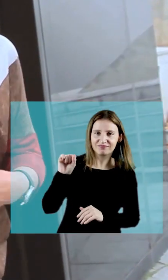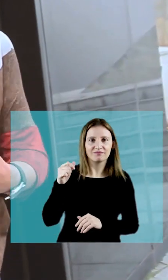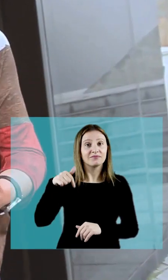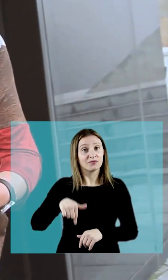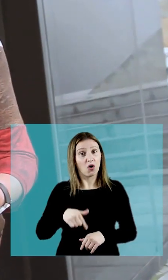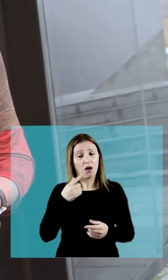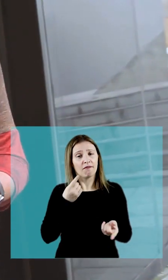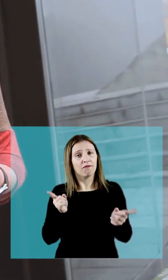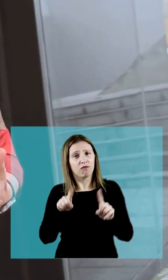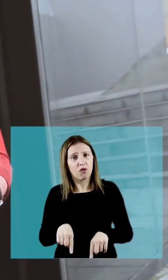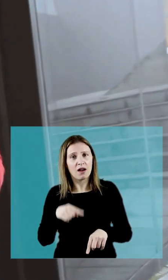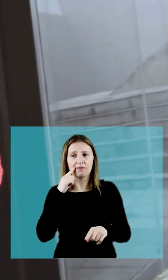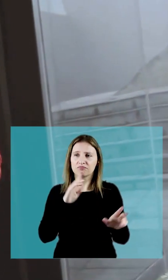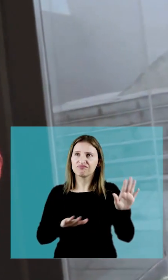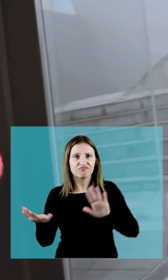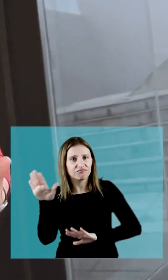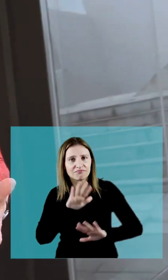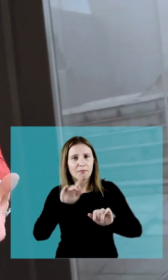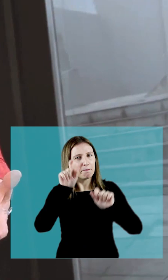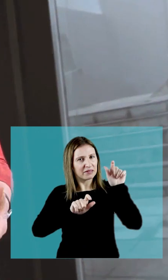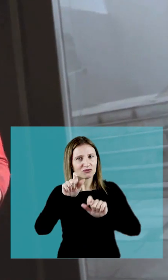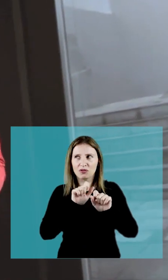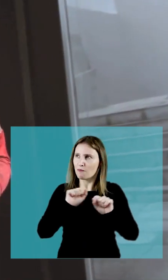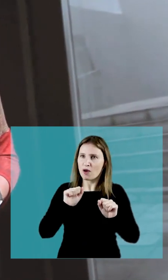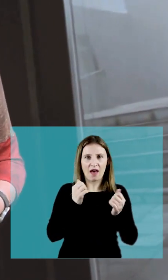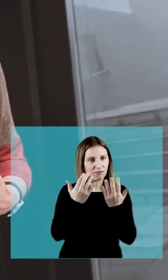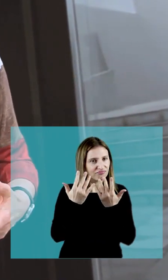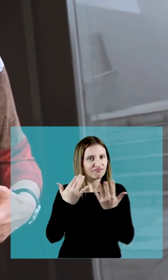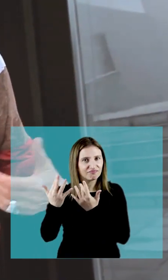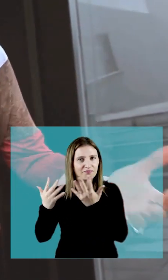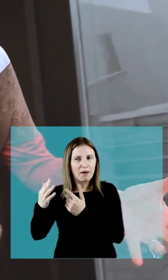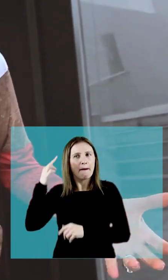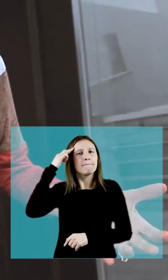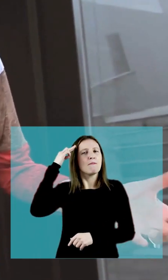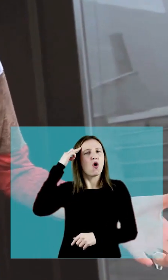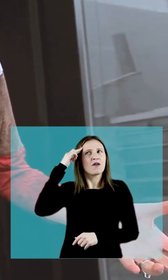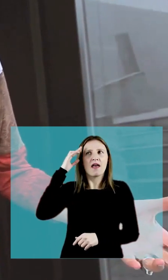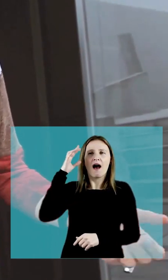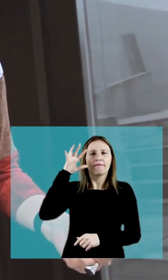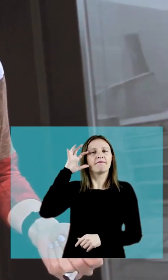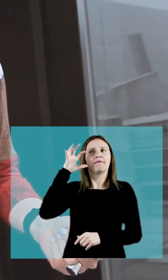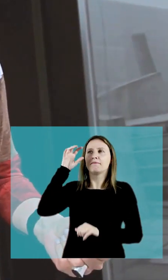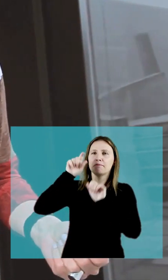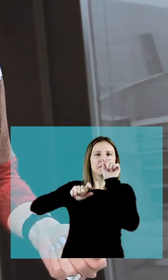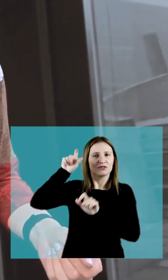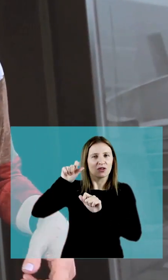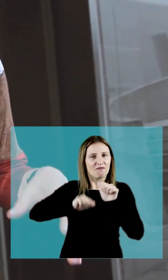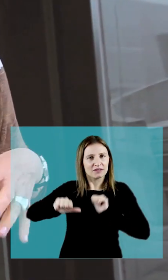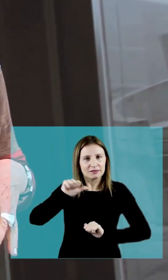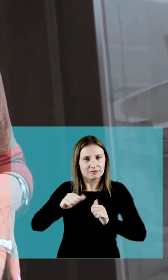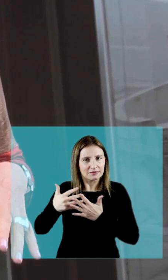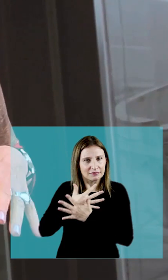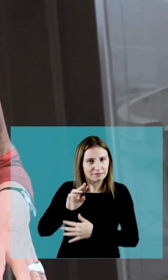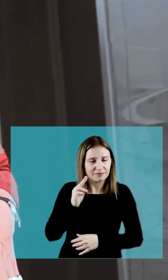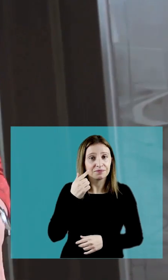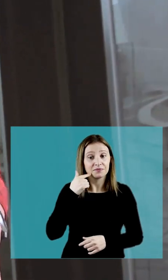público como forma de reparar la memoria de las víctimas y también de construir memoria para la sociedad.